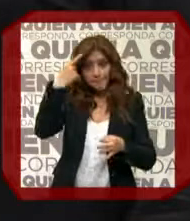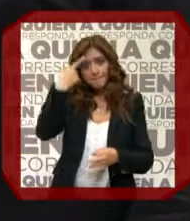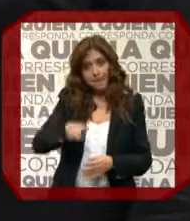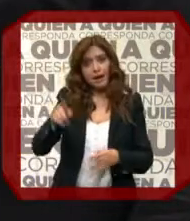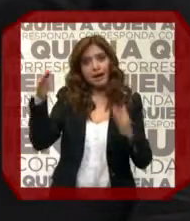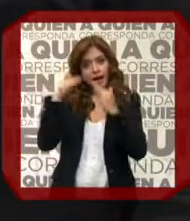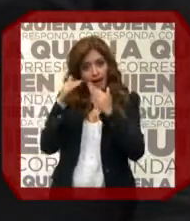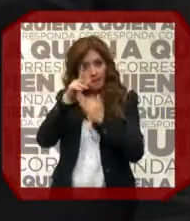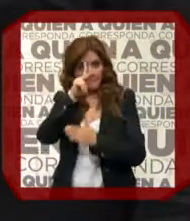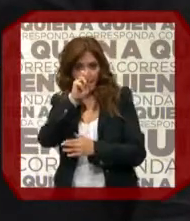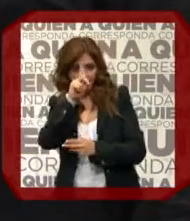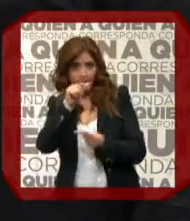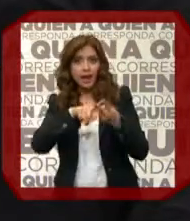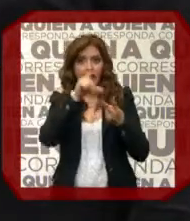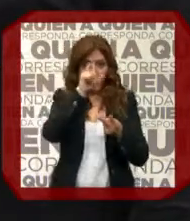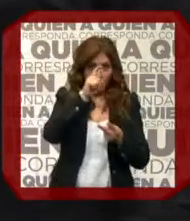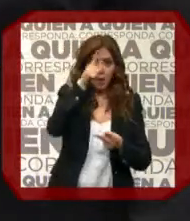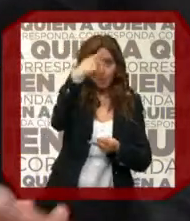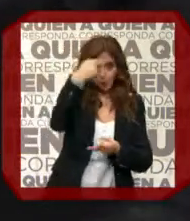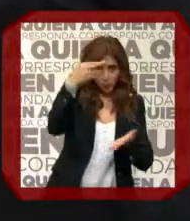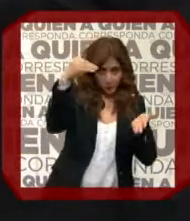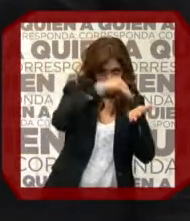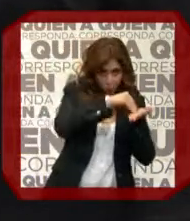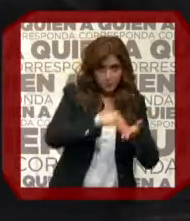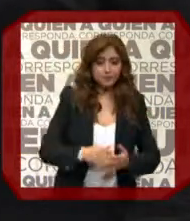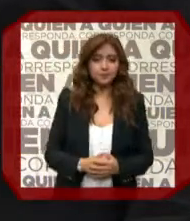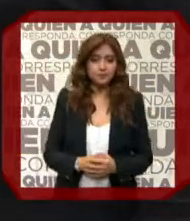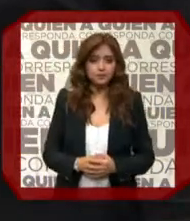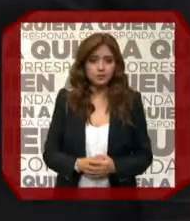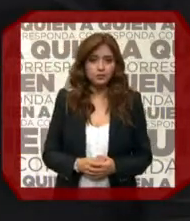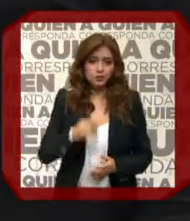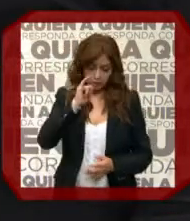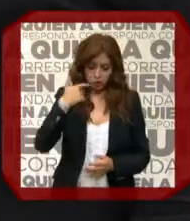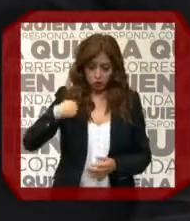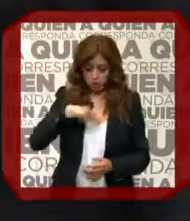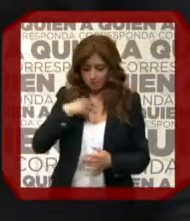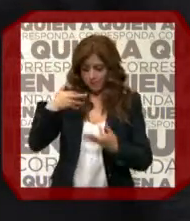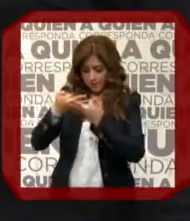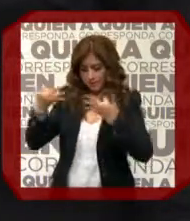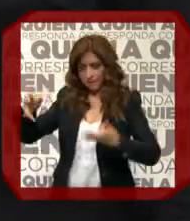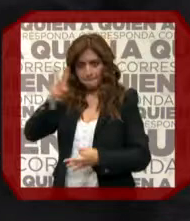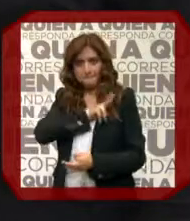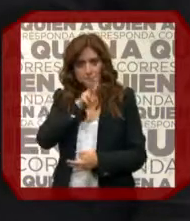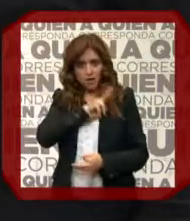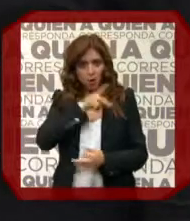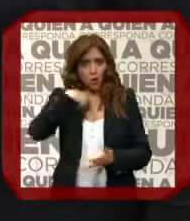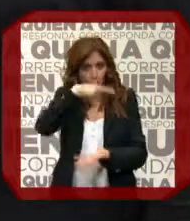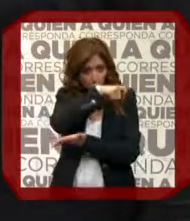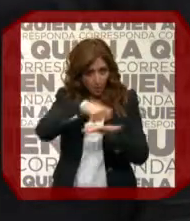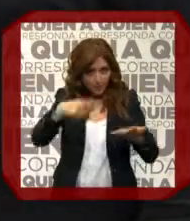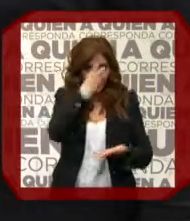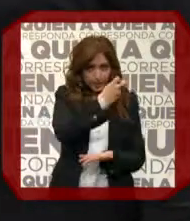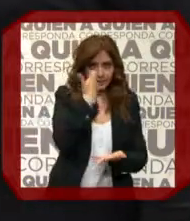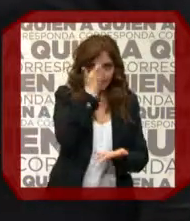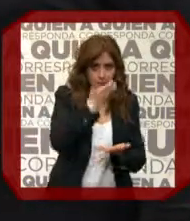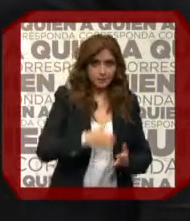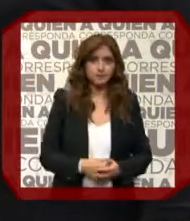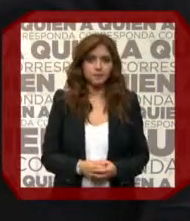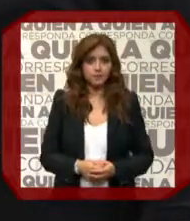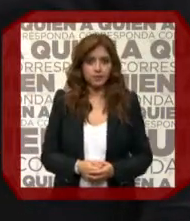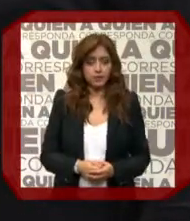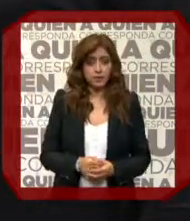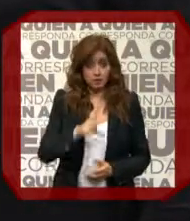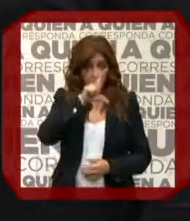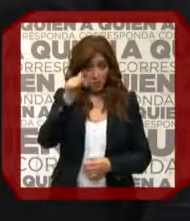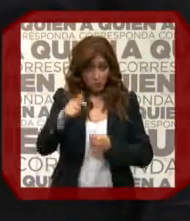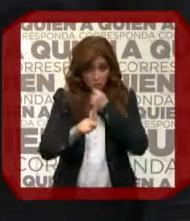predial y el agua esté a su nombre. Ajá, o sea, al menos lo que me pertenece a mí, el pedazo que yo compré. Le ha desatado conflictos